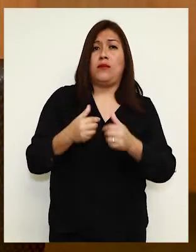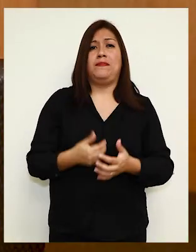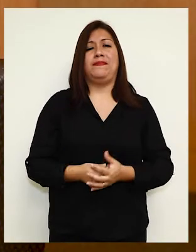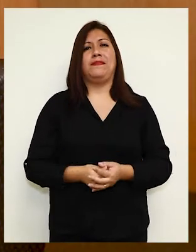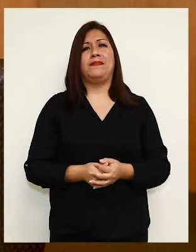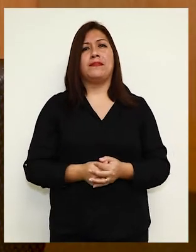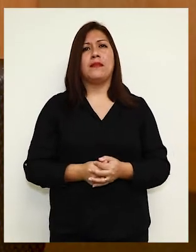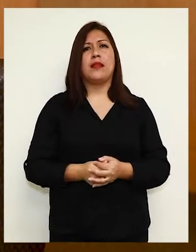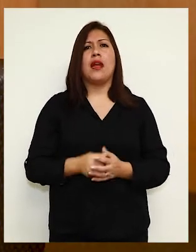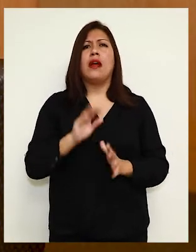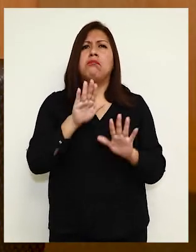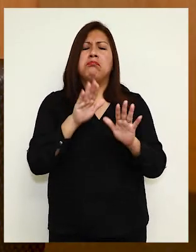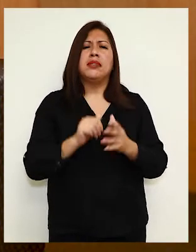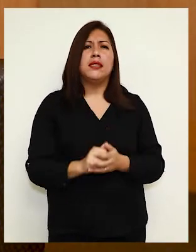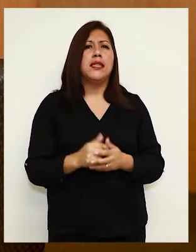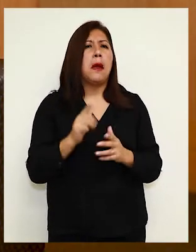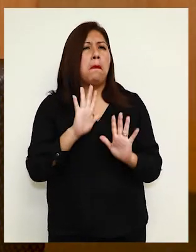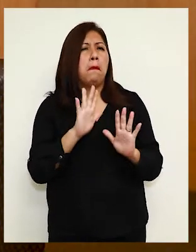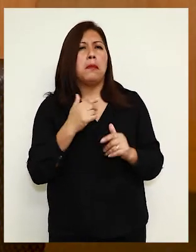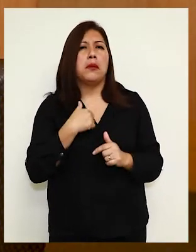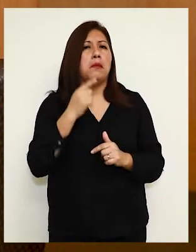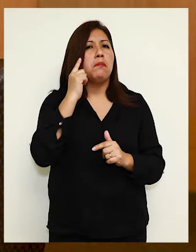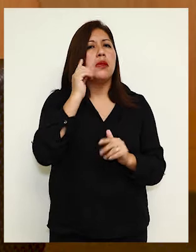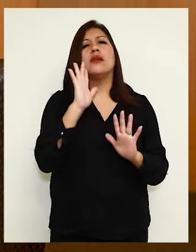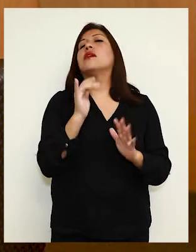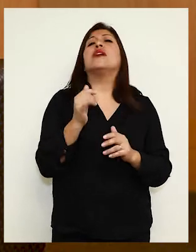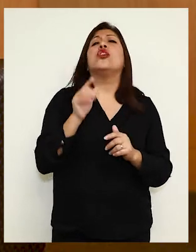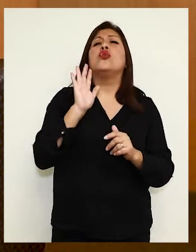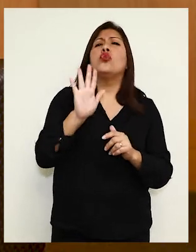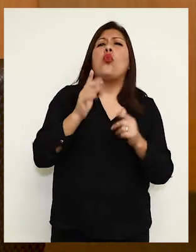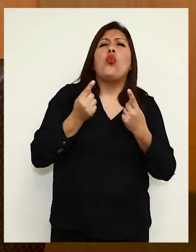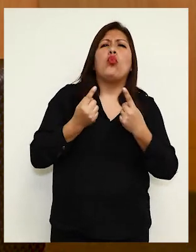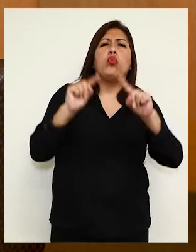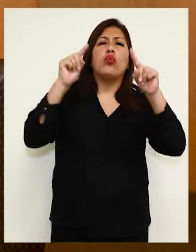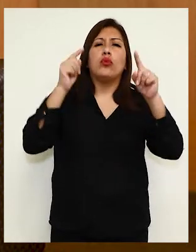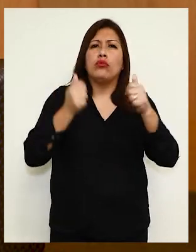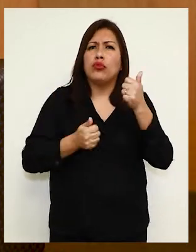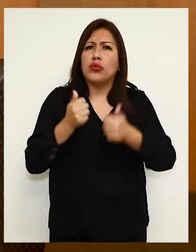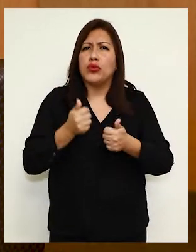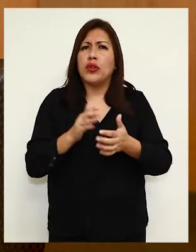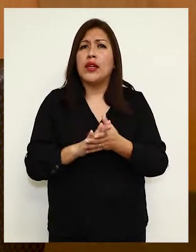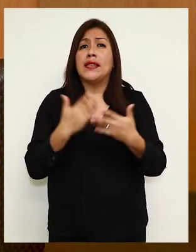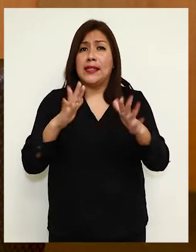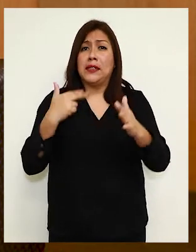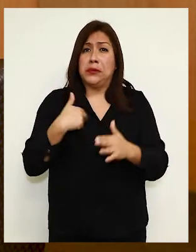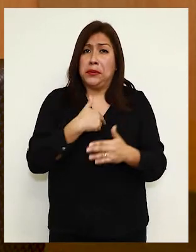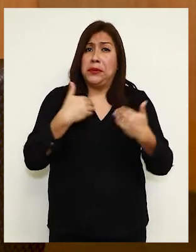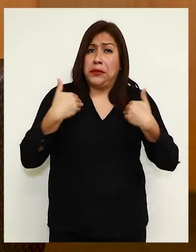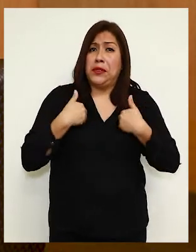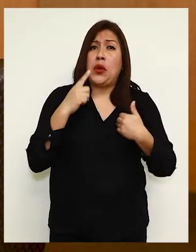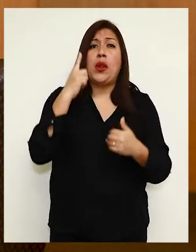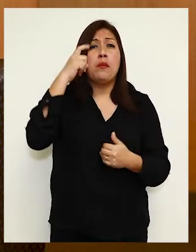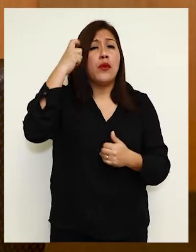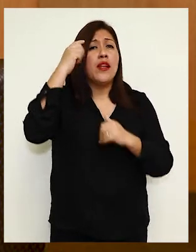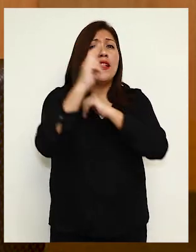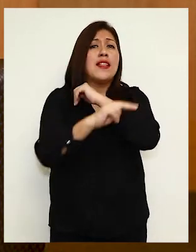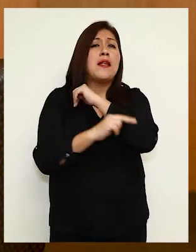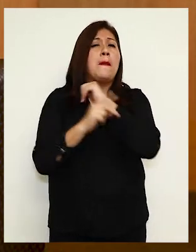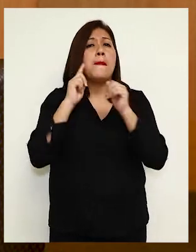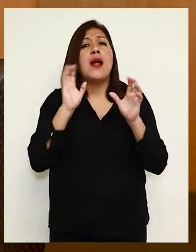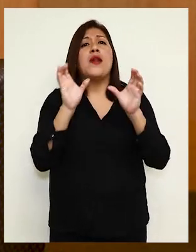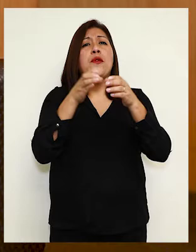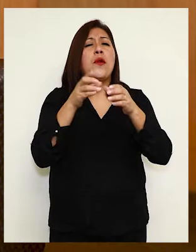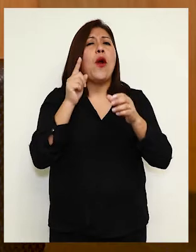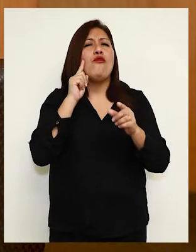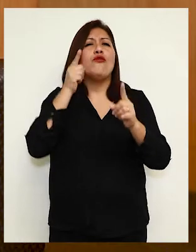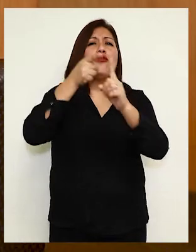de equivocarme, el gran logro de este año también ha sido que ahora ya contamos con una política nacional multisectorial para el desarrollo del 2030 para las personas